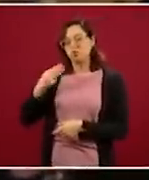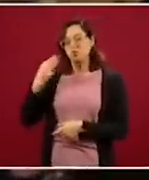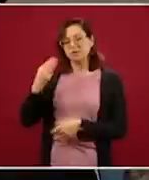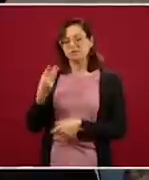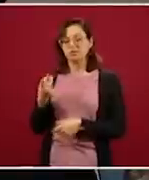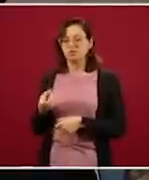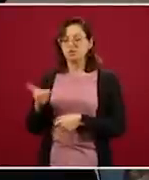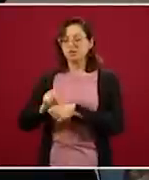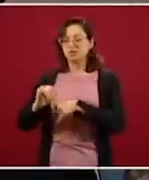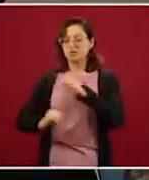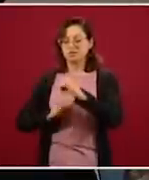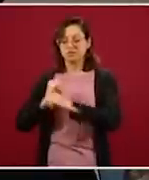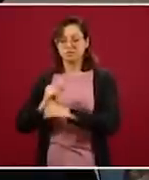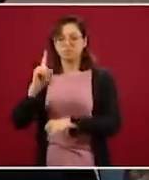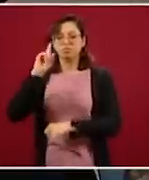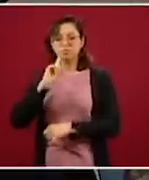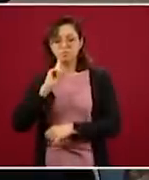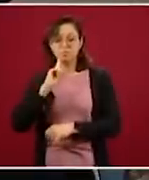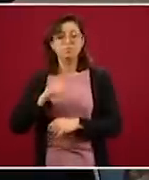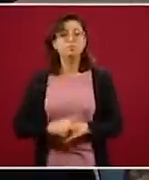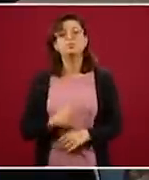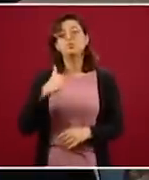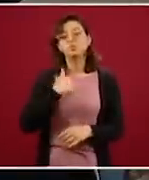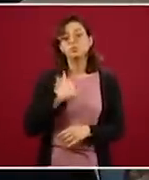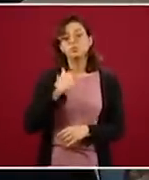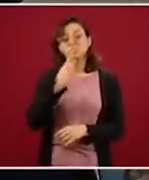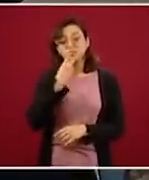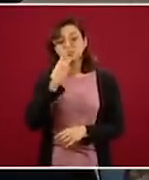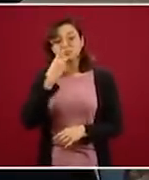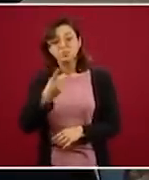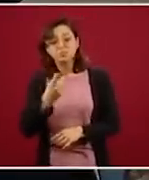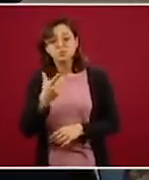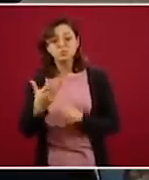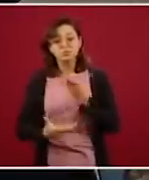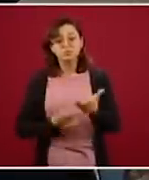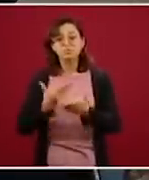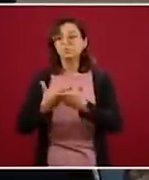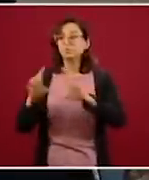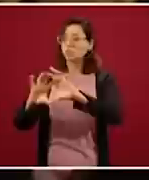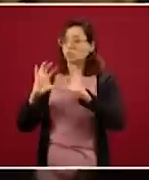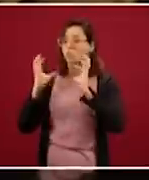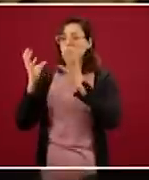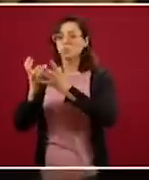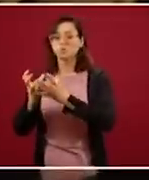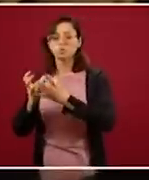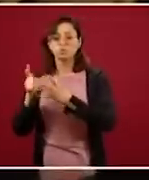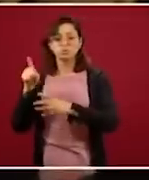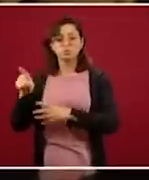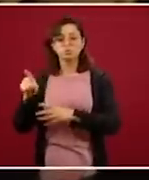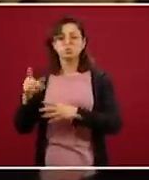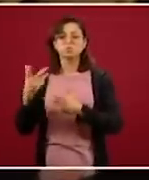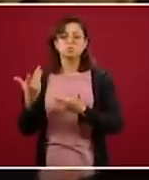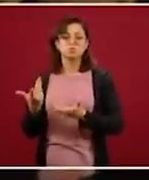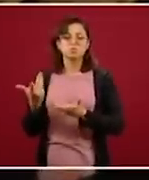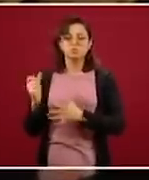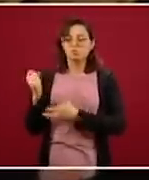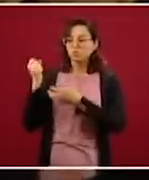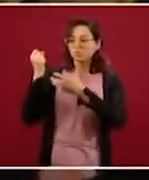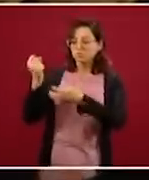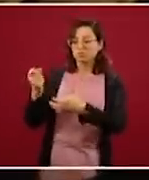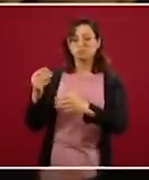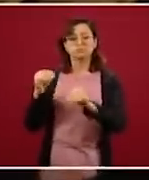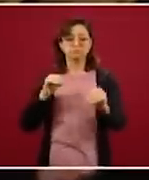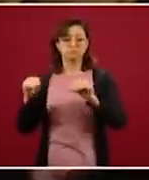Lo digo porque no hay ningún movimiento en el mundo que se mueva sin recursos